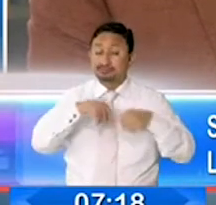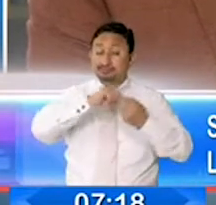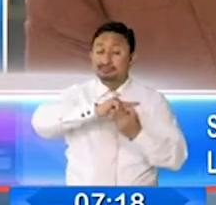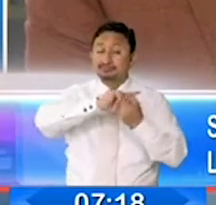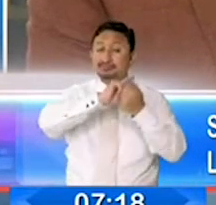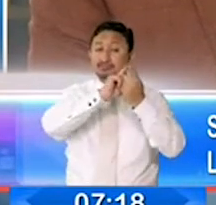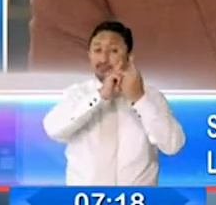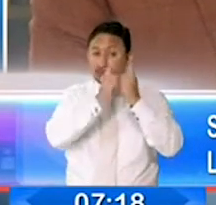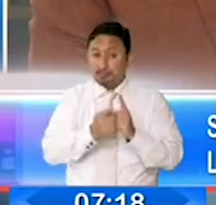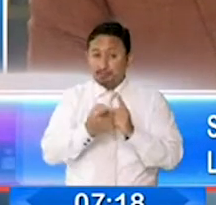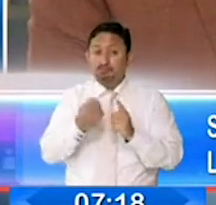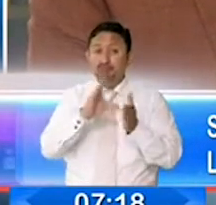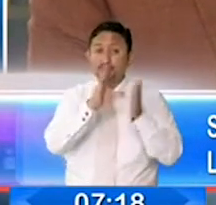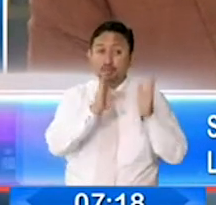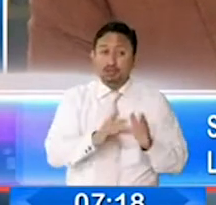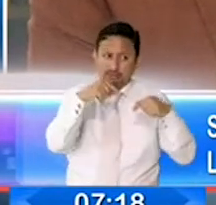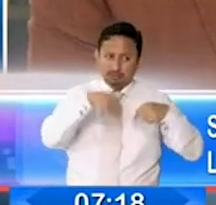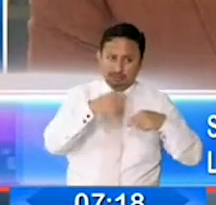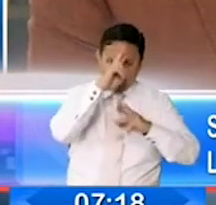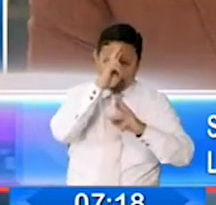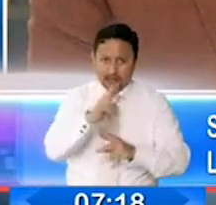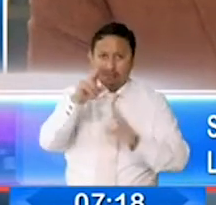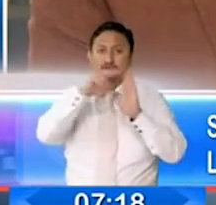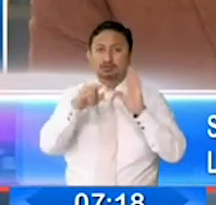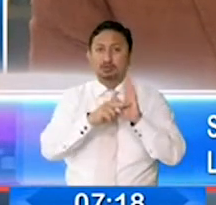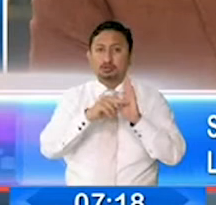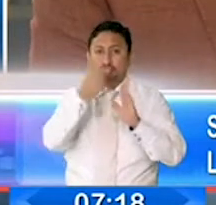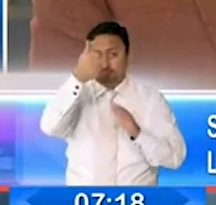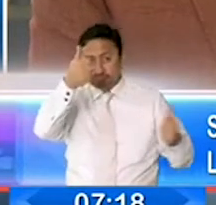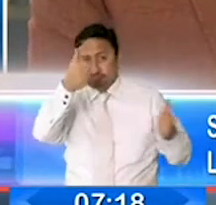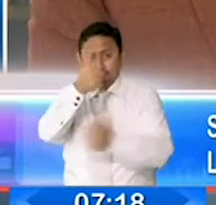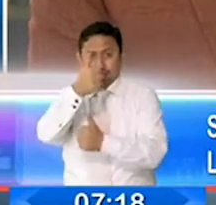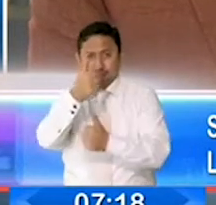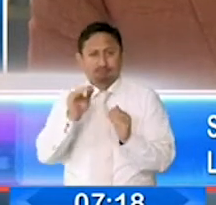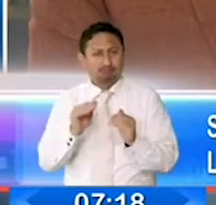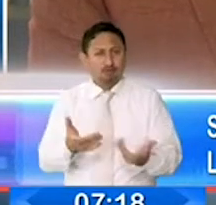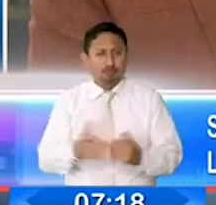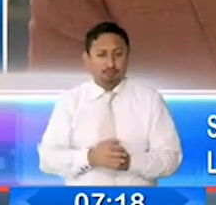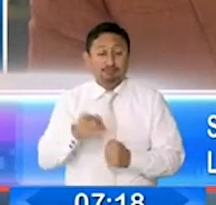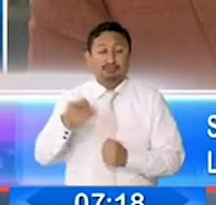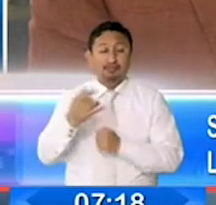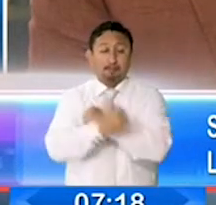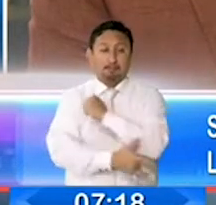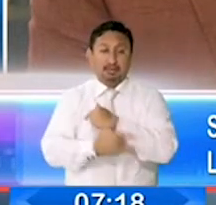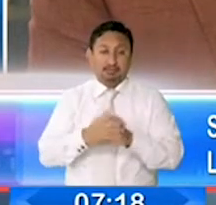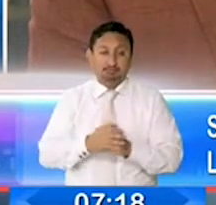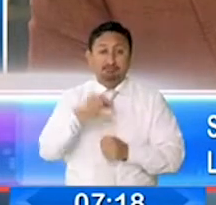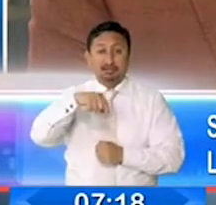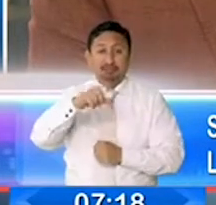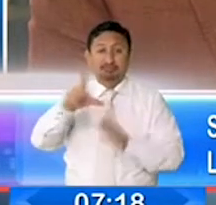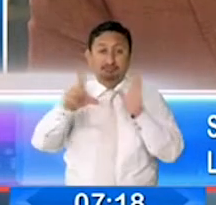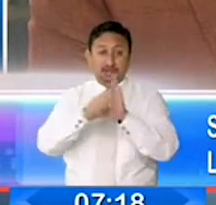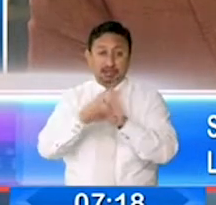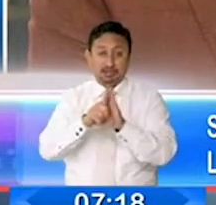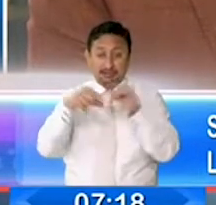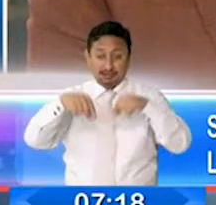cambiar que el ciudadano se involucre y respete la norma jurídica? Vivimos en un país donde muchas veces las leyes